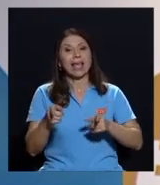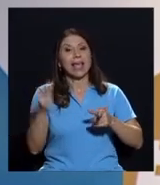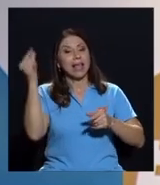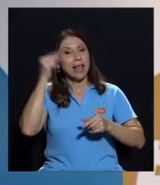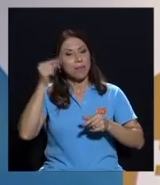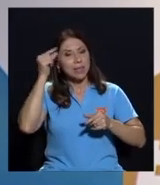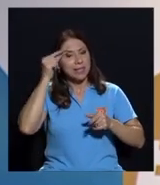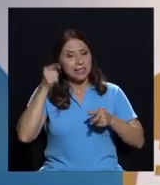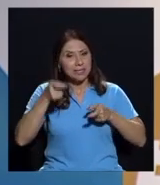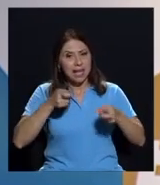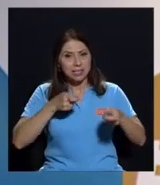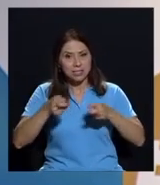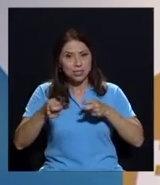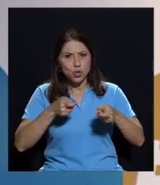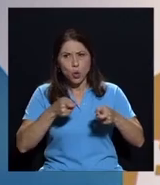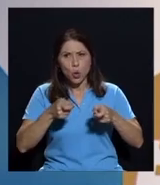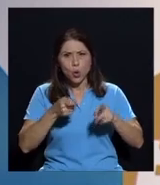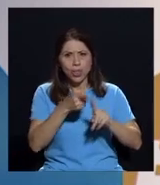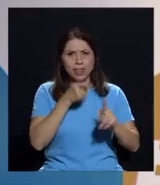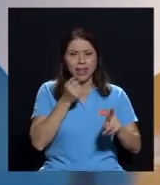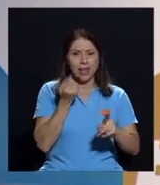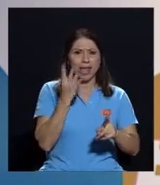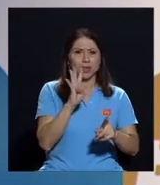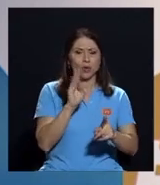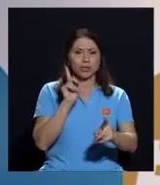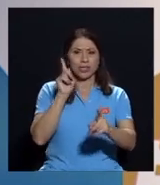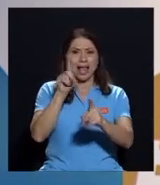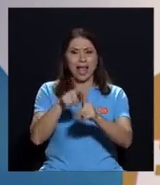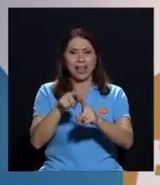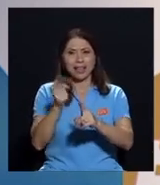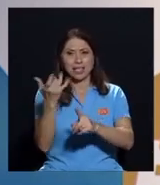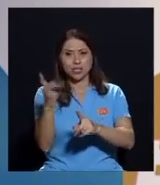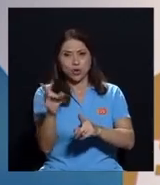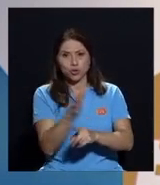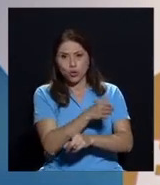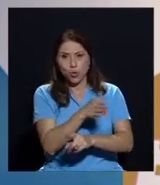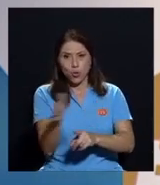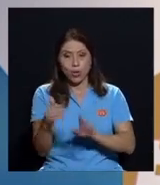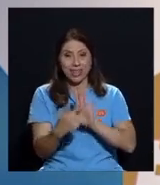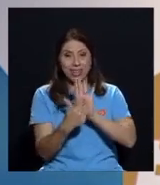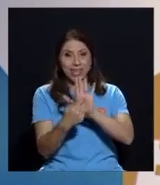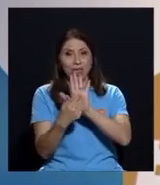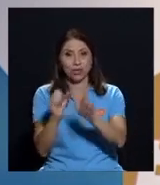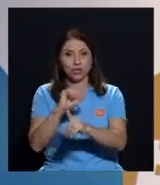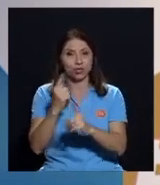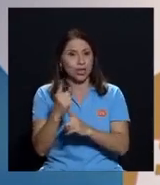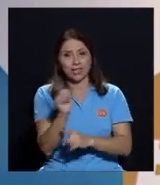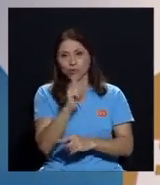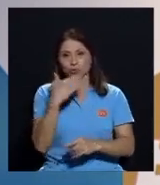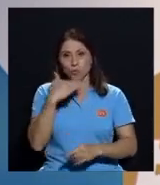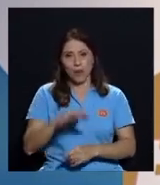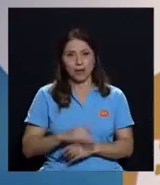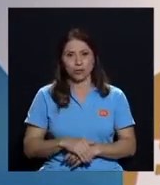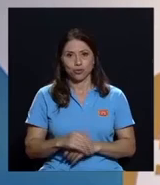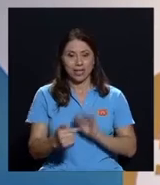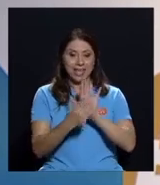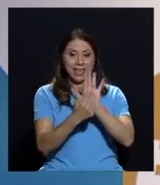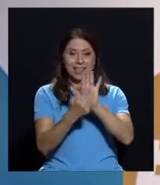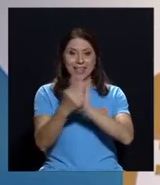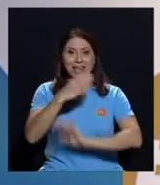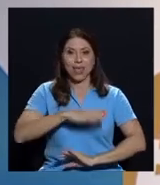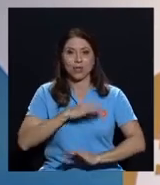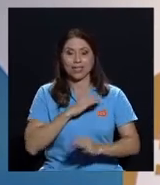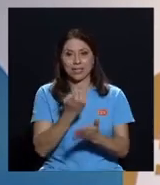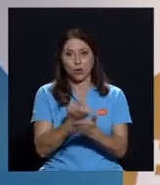del 14 y el 18 los indicadores sociales no son malos los indicadores económicos no son